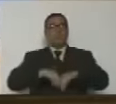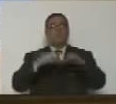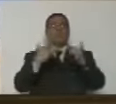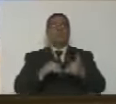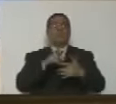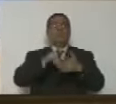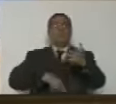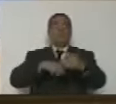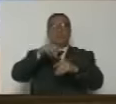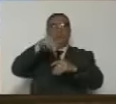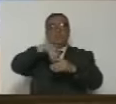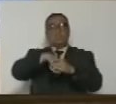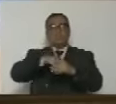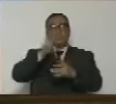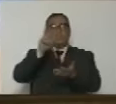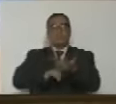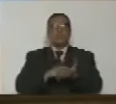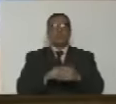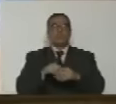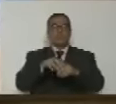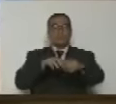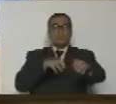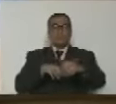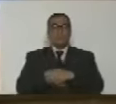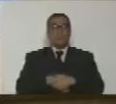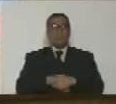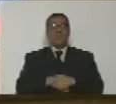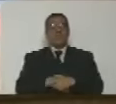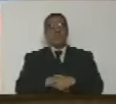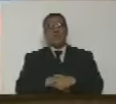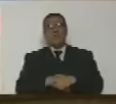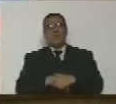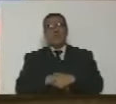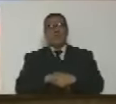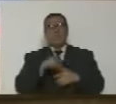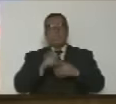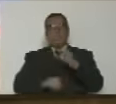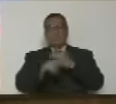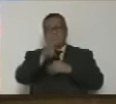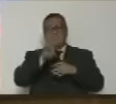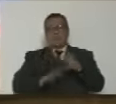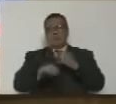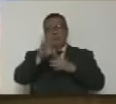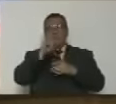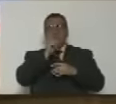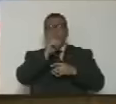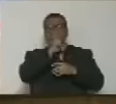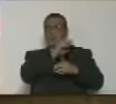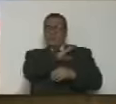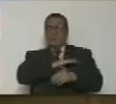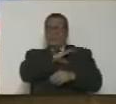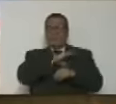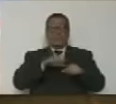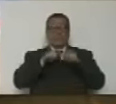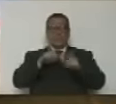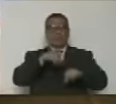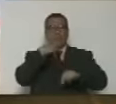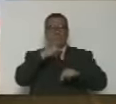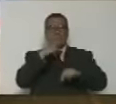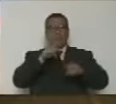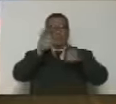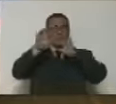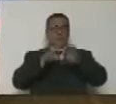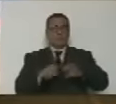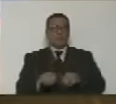leído y sometido a votación, resultó aprobado por mayoría. Cuarto y quinto, A nombre de la Comisión Permanente de Política